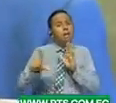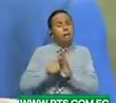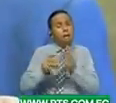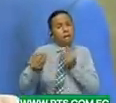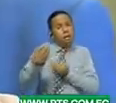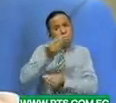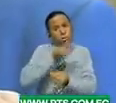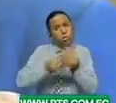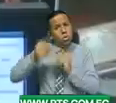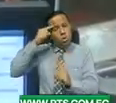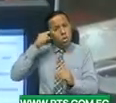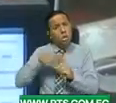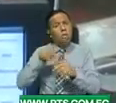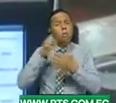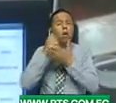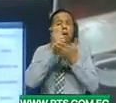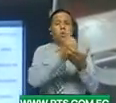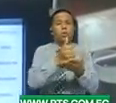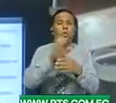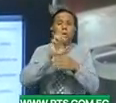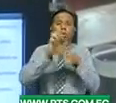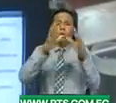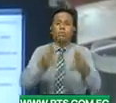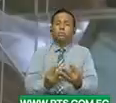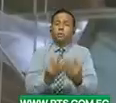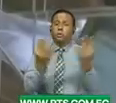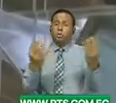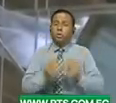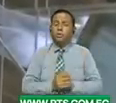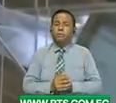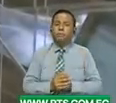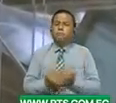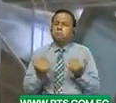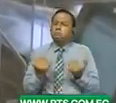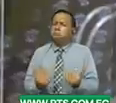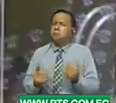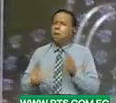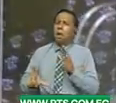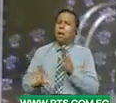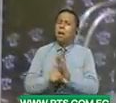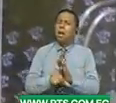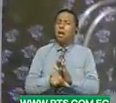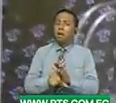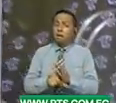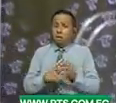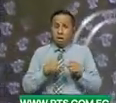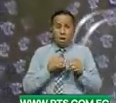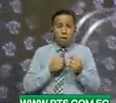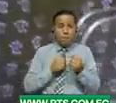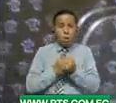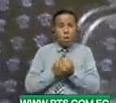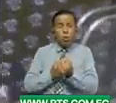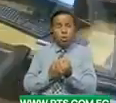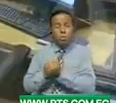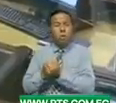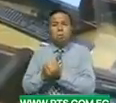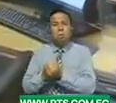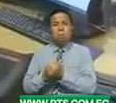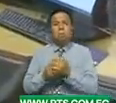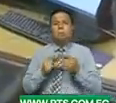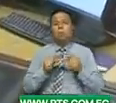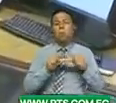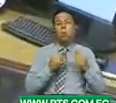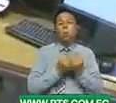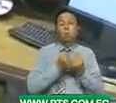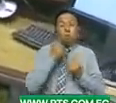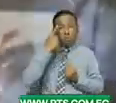una ley para los ecuatorianos. Hasta la fecha, la ley no cuenta con el respaldo de varias bancadas. La bancada correísta,